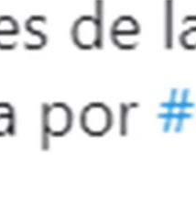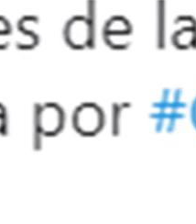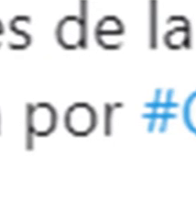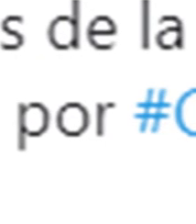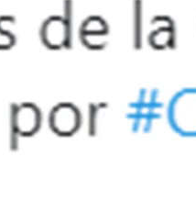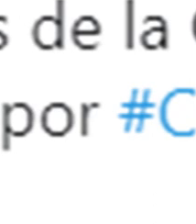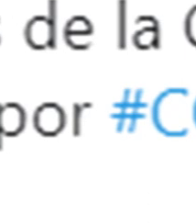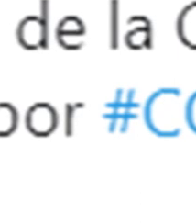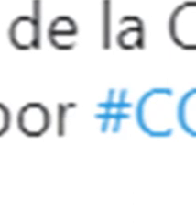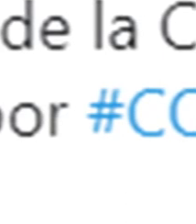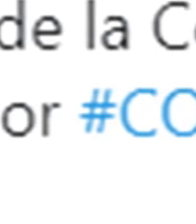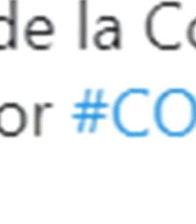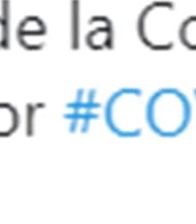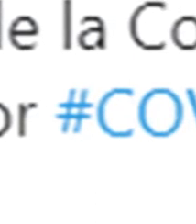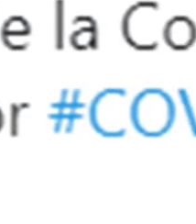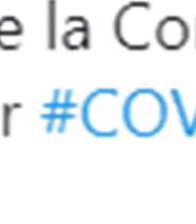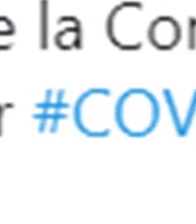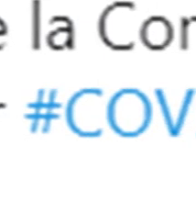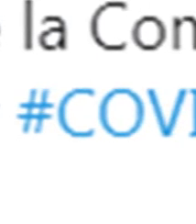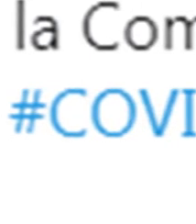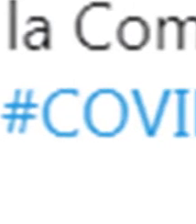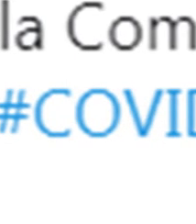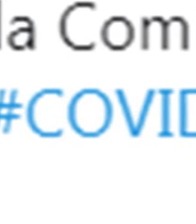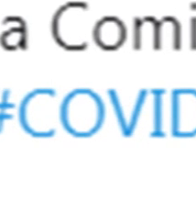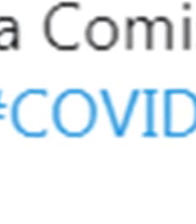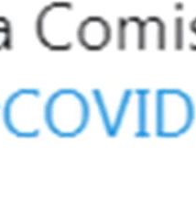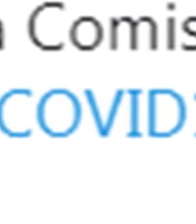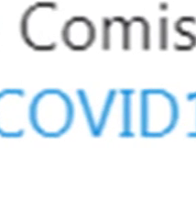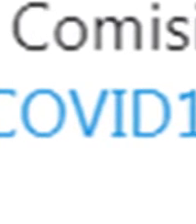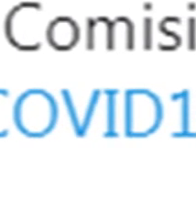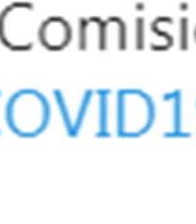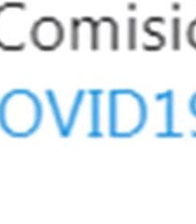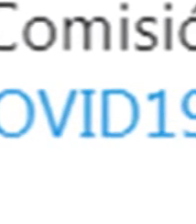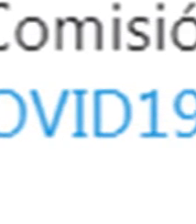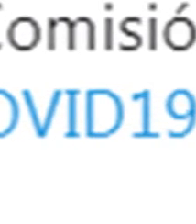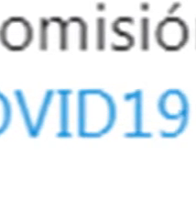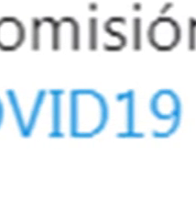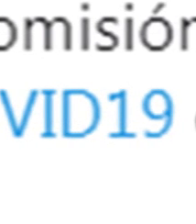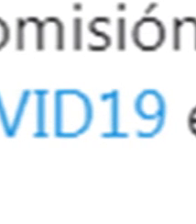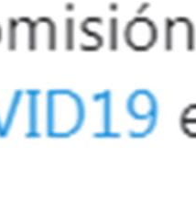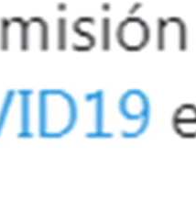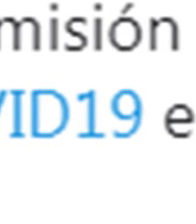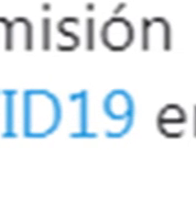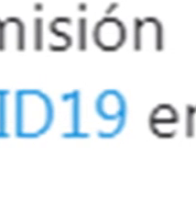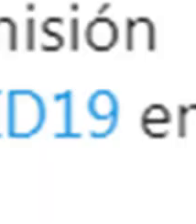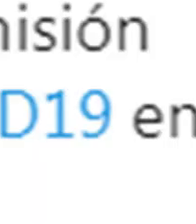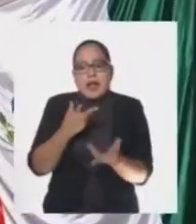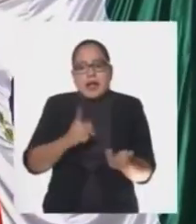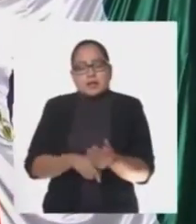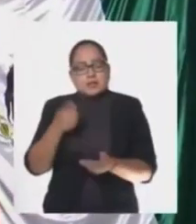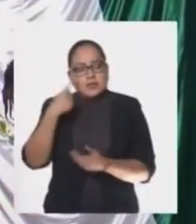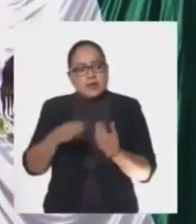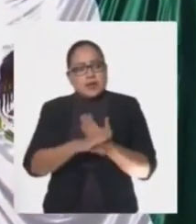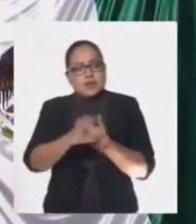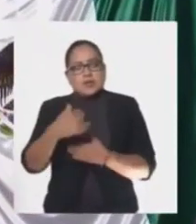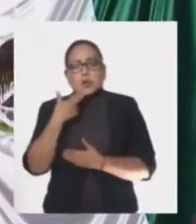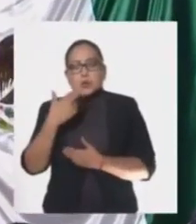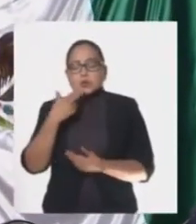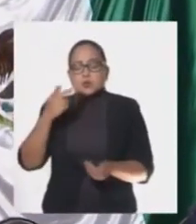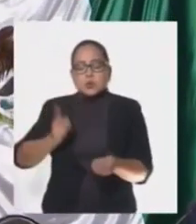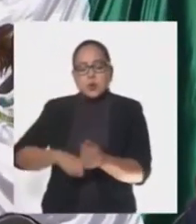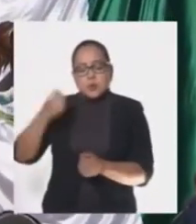Coordinación Política del Senado mexicano. Con madurez y respeto, intentamos construir una agenda para las sesiones de la Comisión